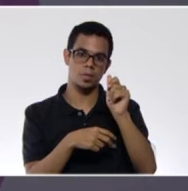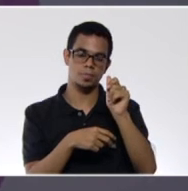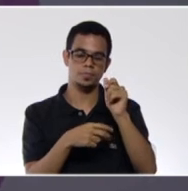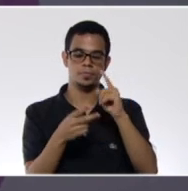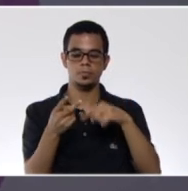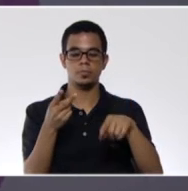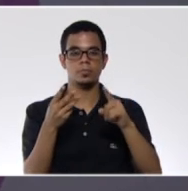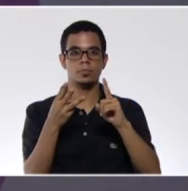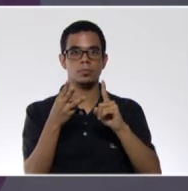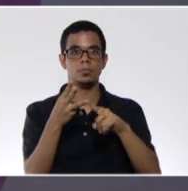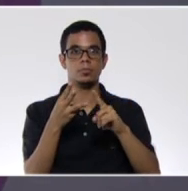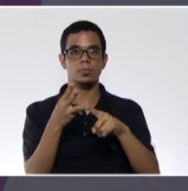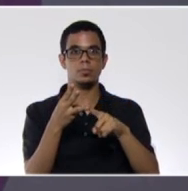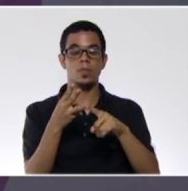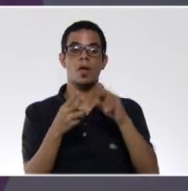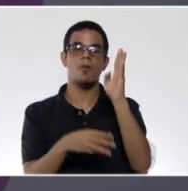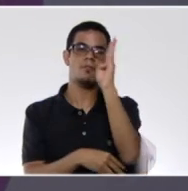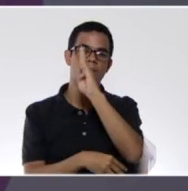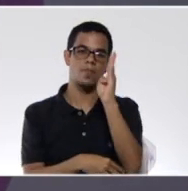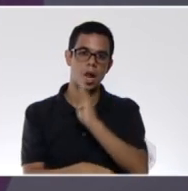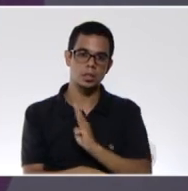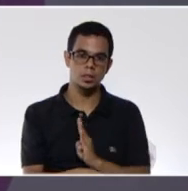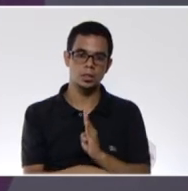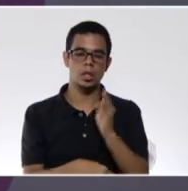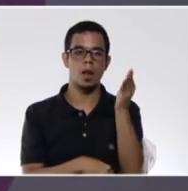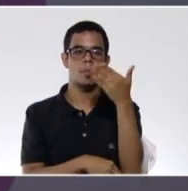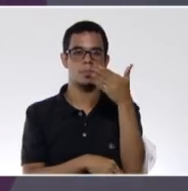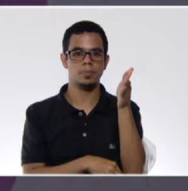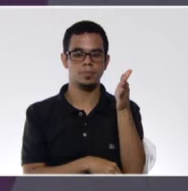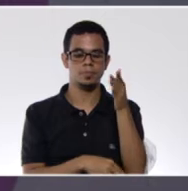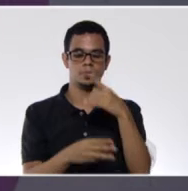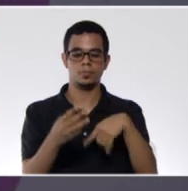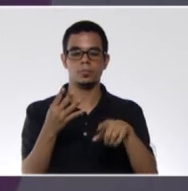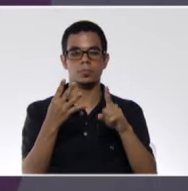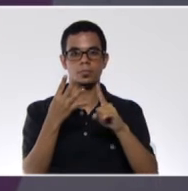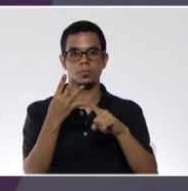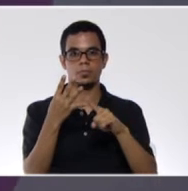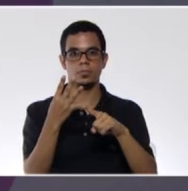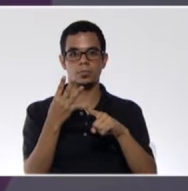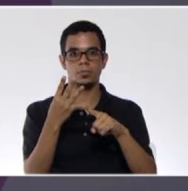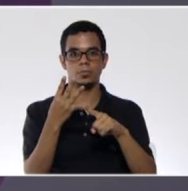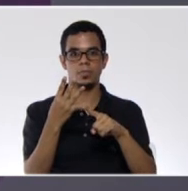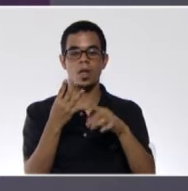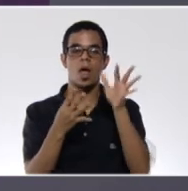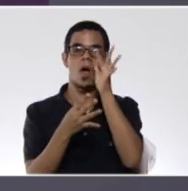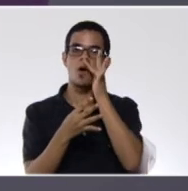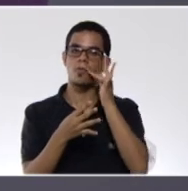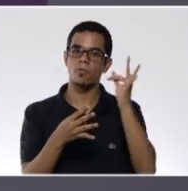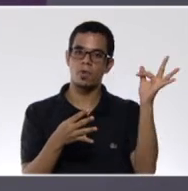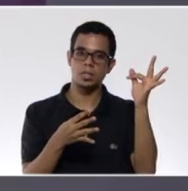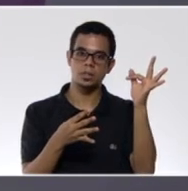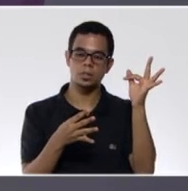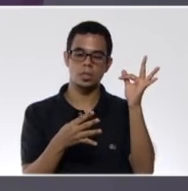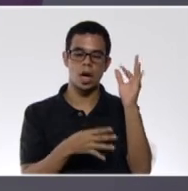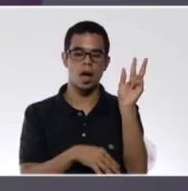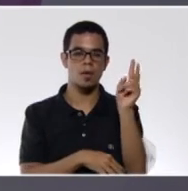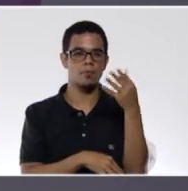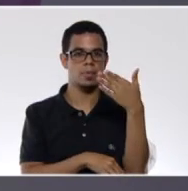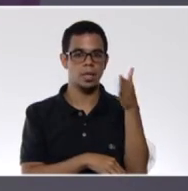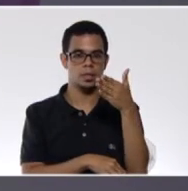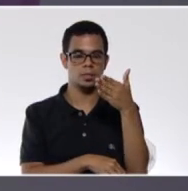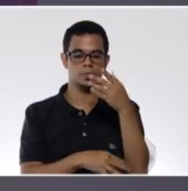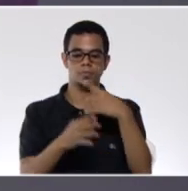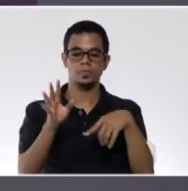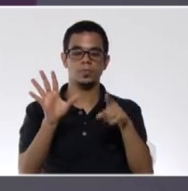Luego la bandera de Brasil, la bandera de Francia y la